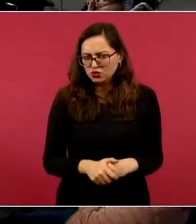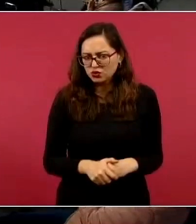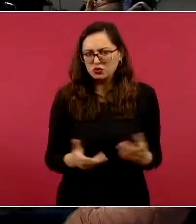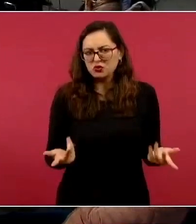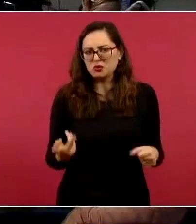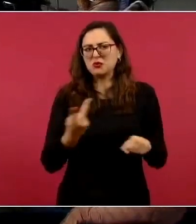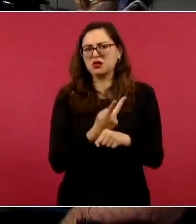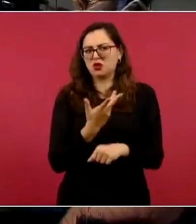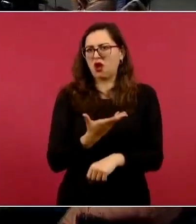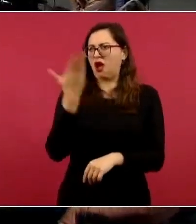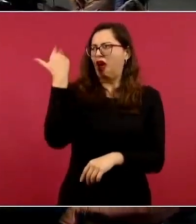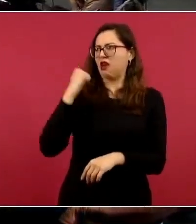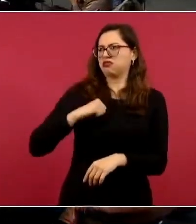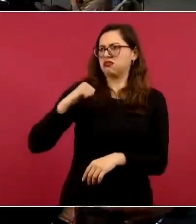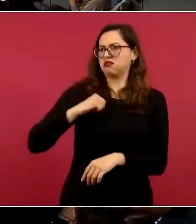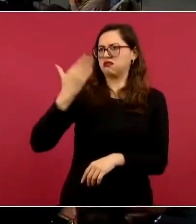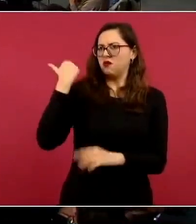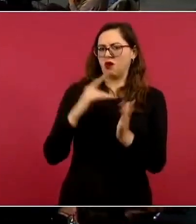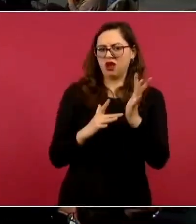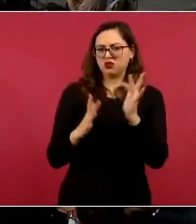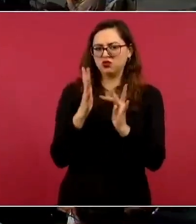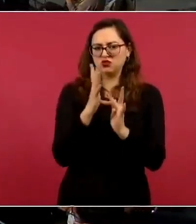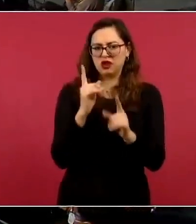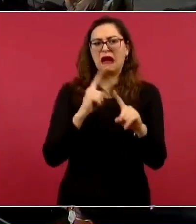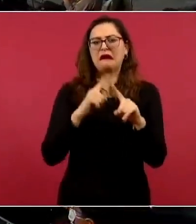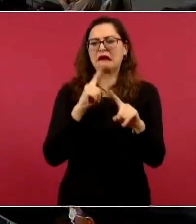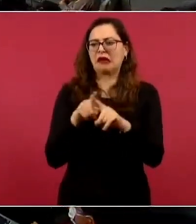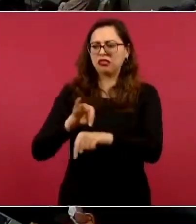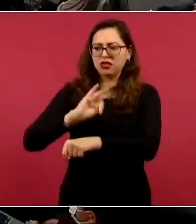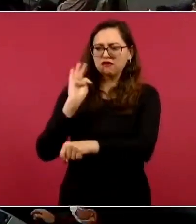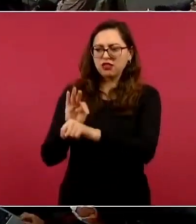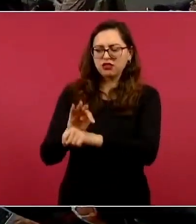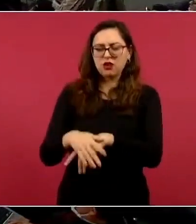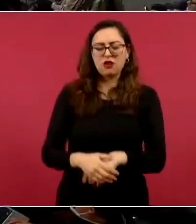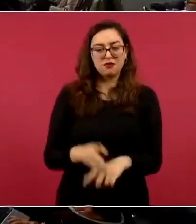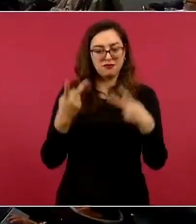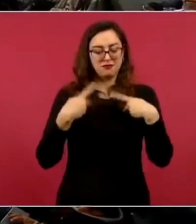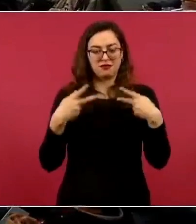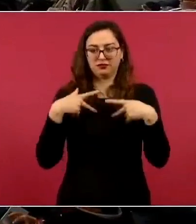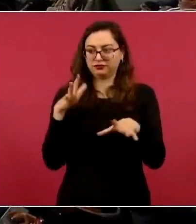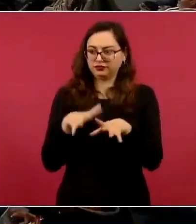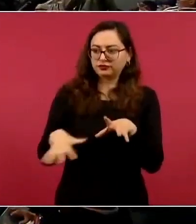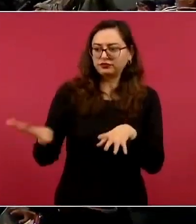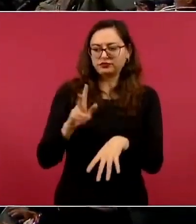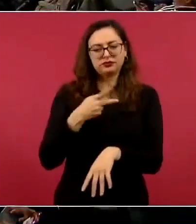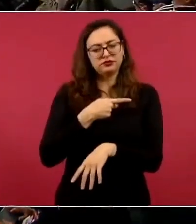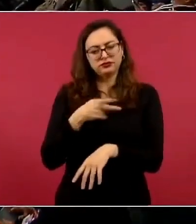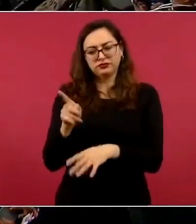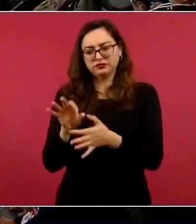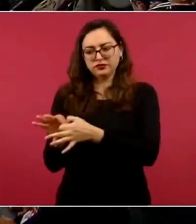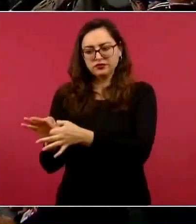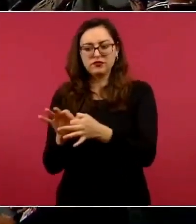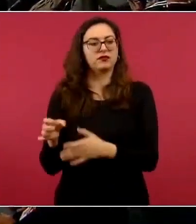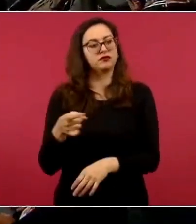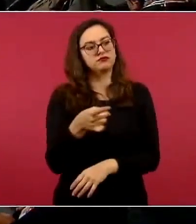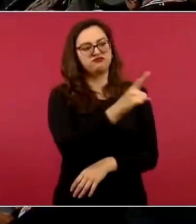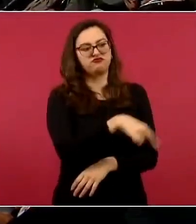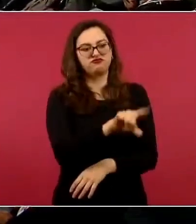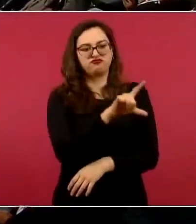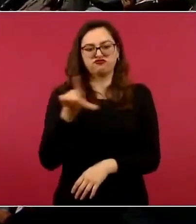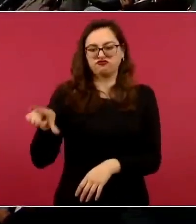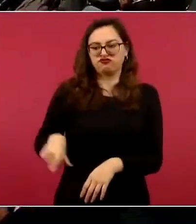¿Qué no fue por eso que lo seguían y lo espiaban y lo llamaban alborotador